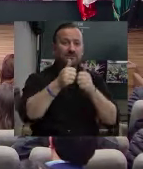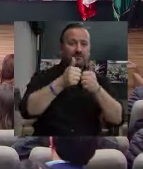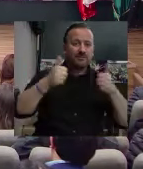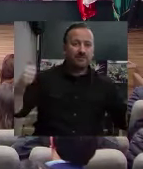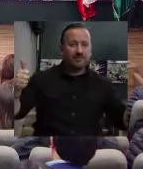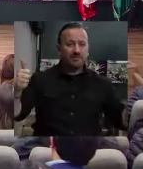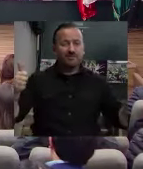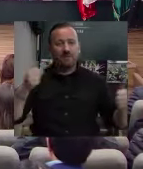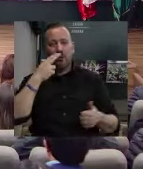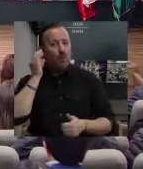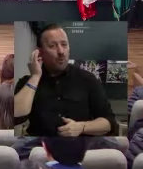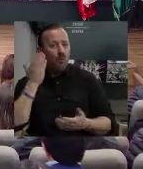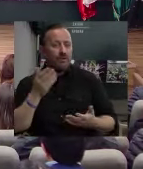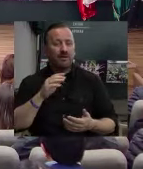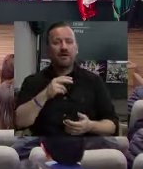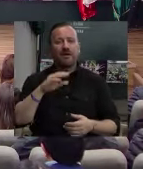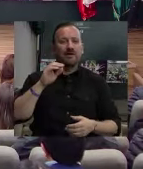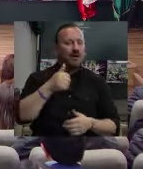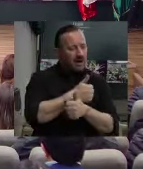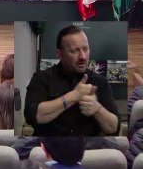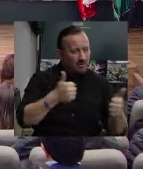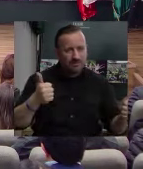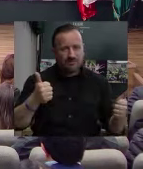directivos Alejandra Gonzalo